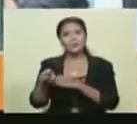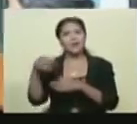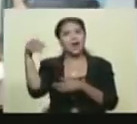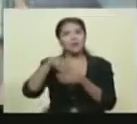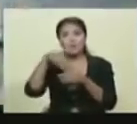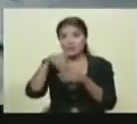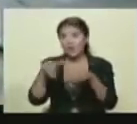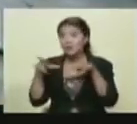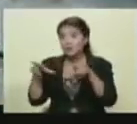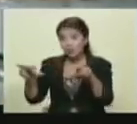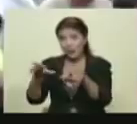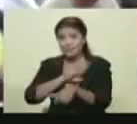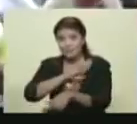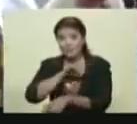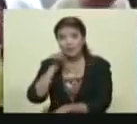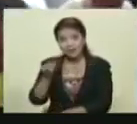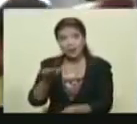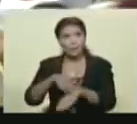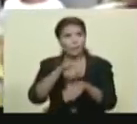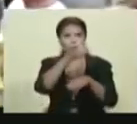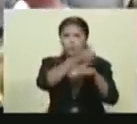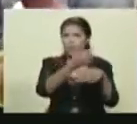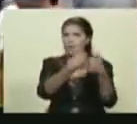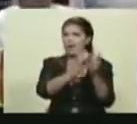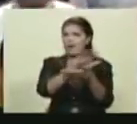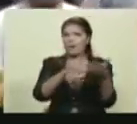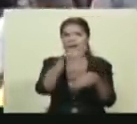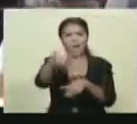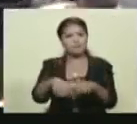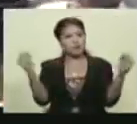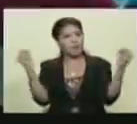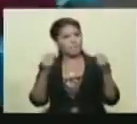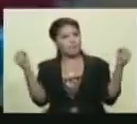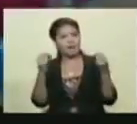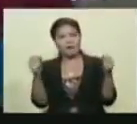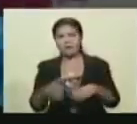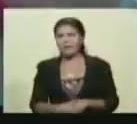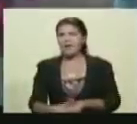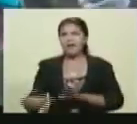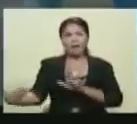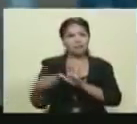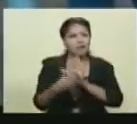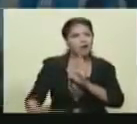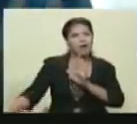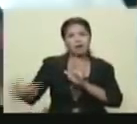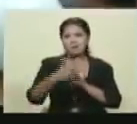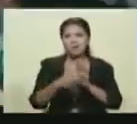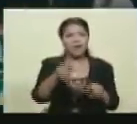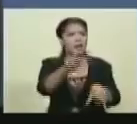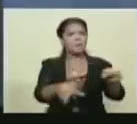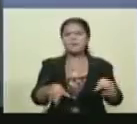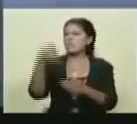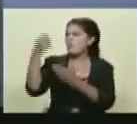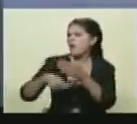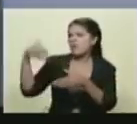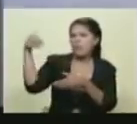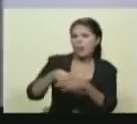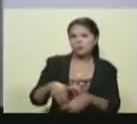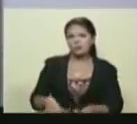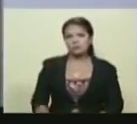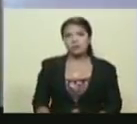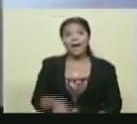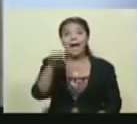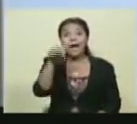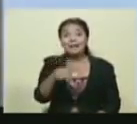nos correspondía por la misma violencia que hay aquí en Mérida. Ataques de que la gente no salga a votar. Aquí a las